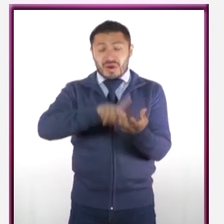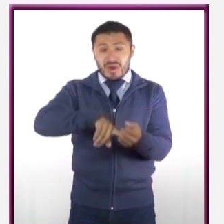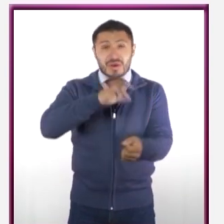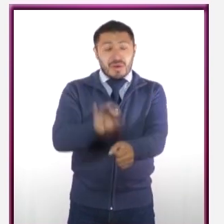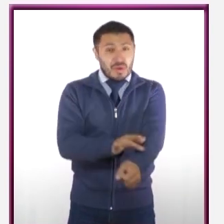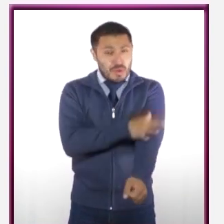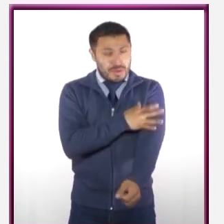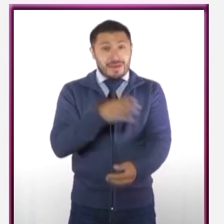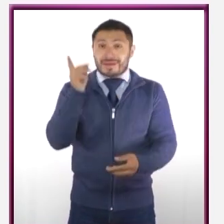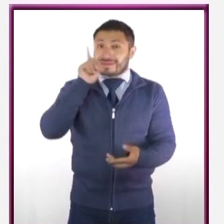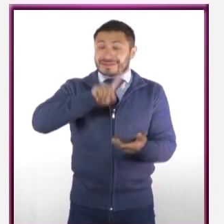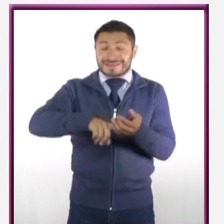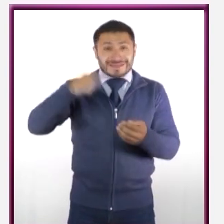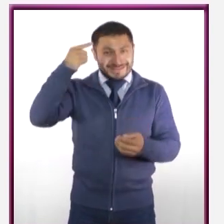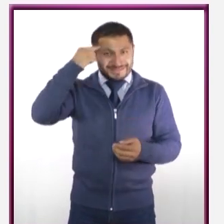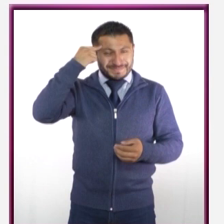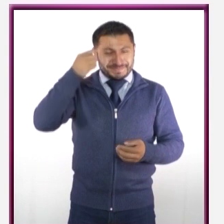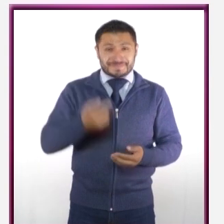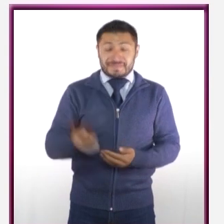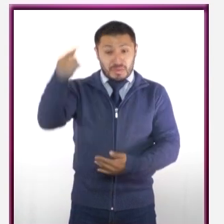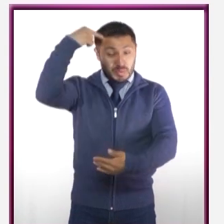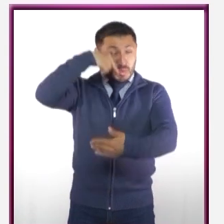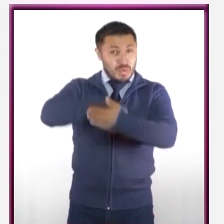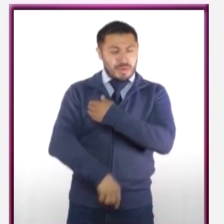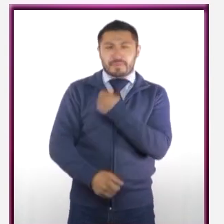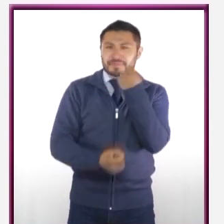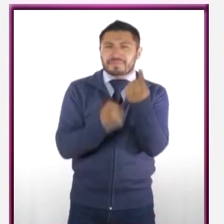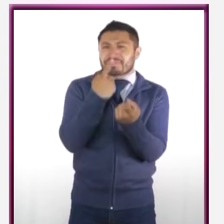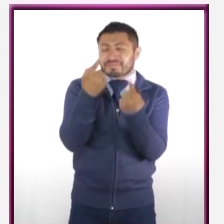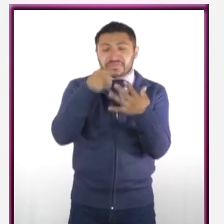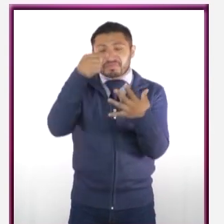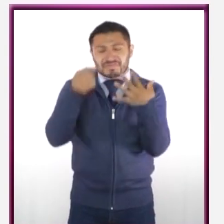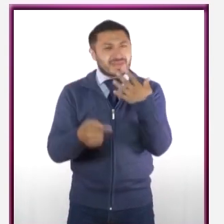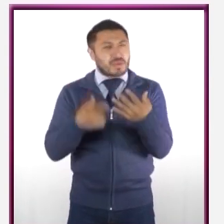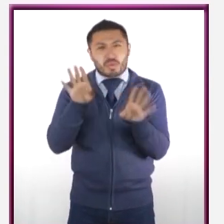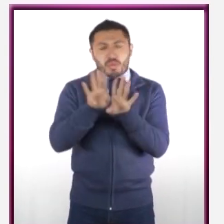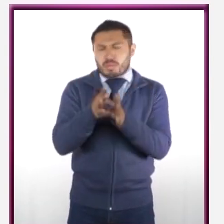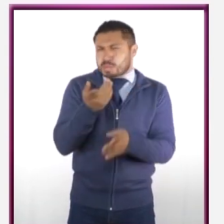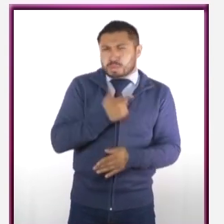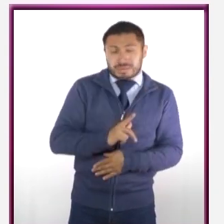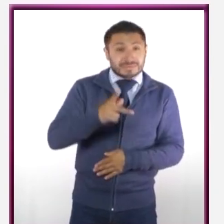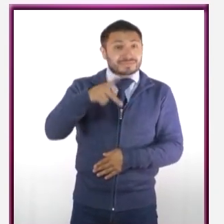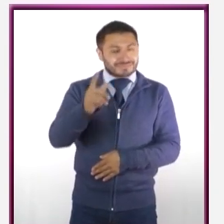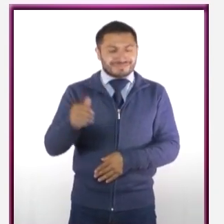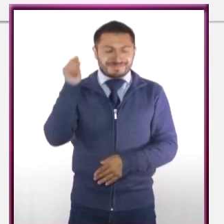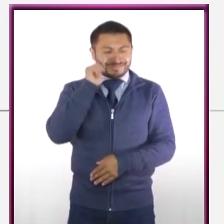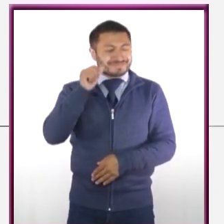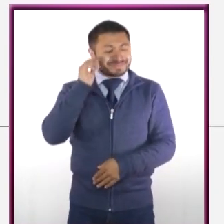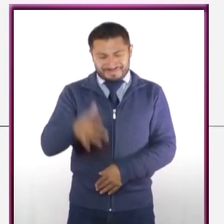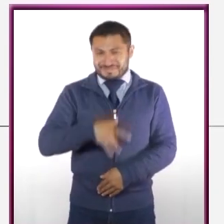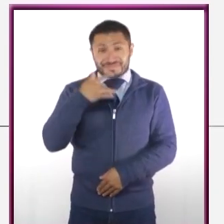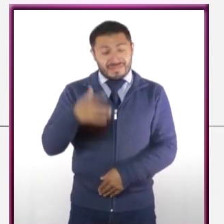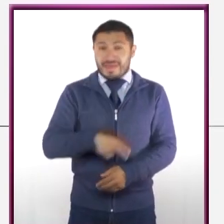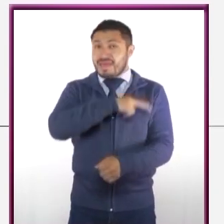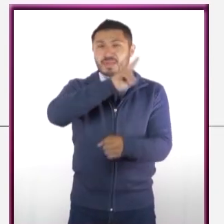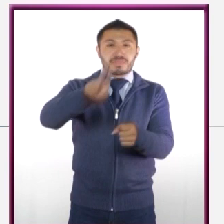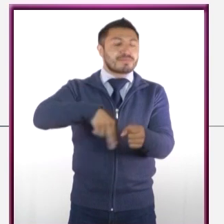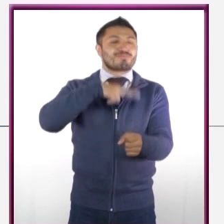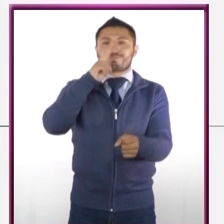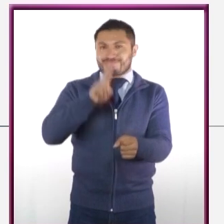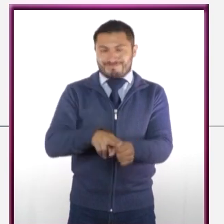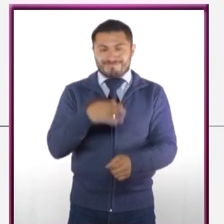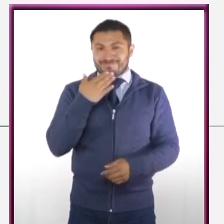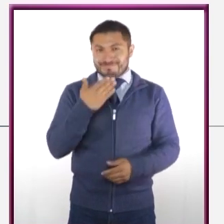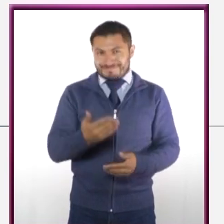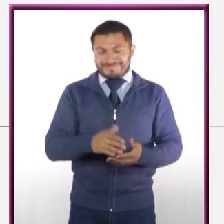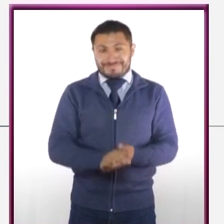emociones forman parte de nuestro mundo interior. Y aunque algunas de ellas no nos gusten, experimentarlas es algo completamente